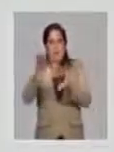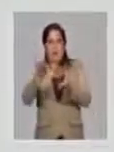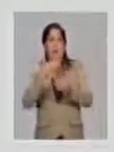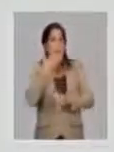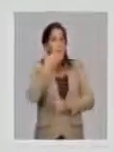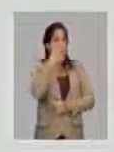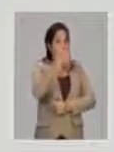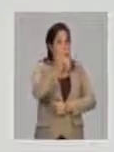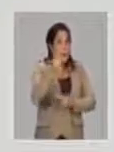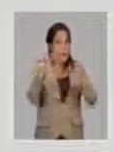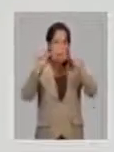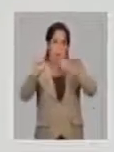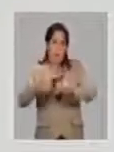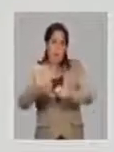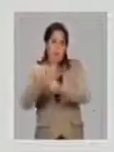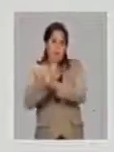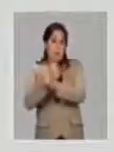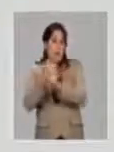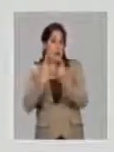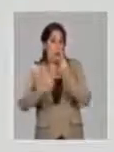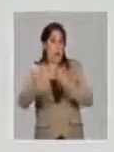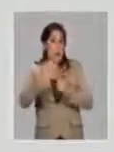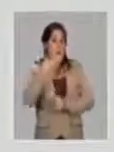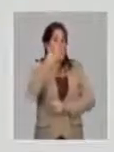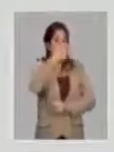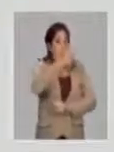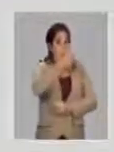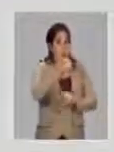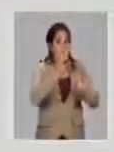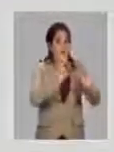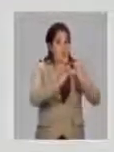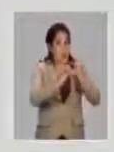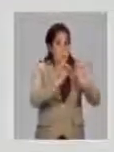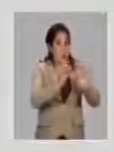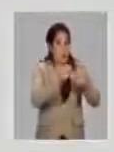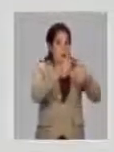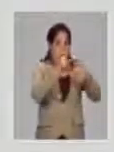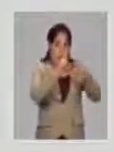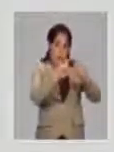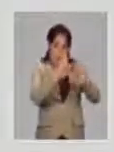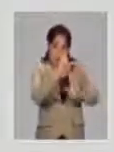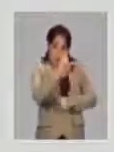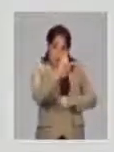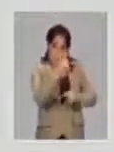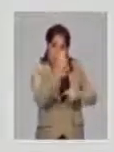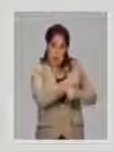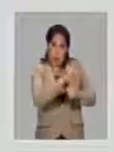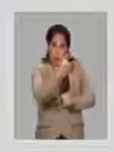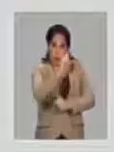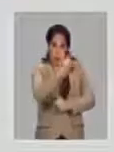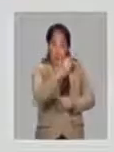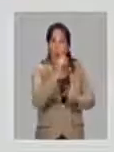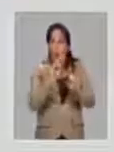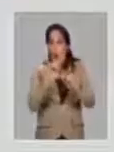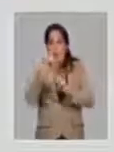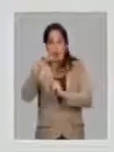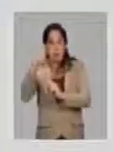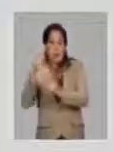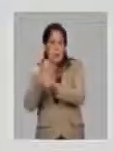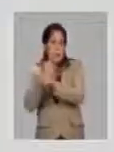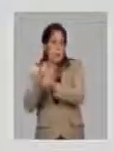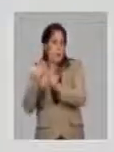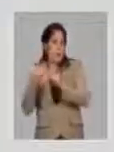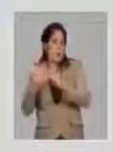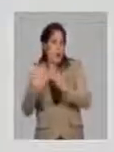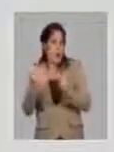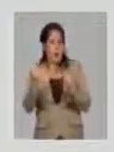balance entre el beneficio y el riesgo. El beneficio dado por la seguridad y el riesgo,